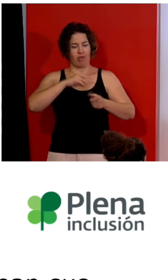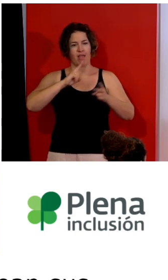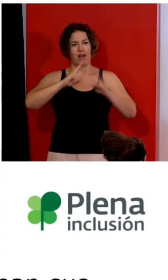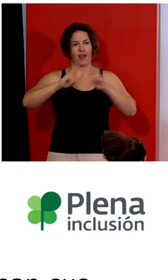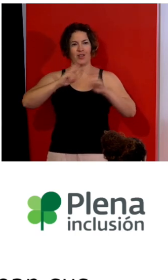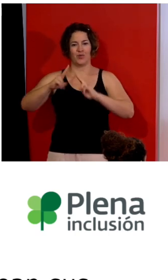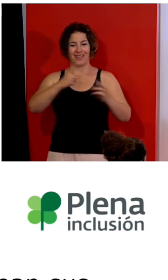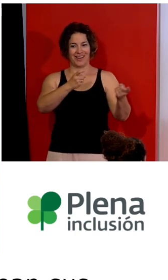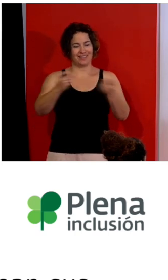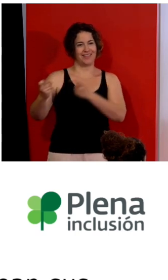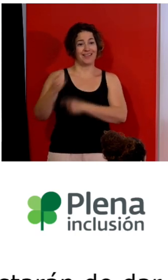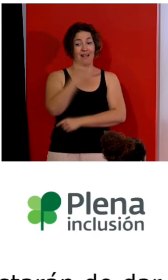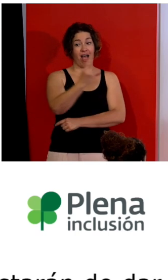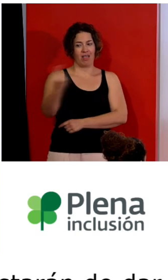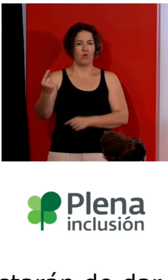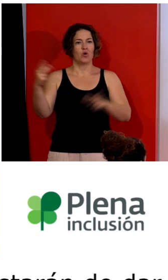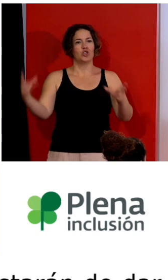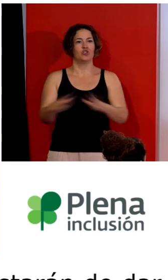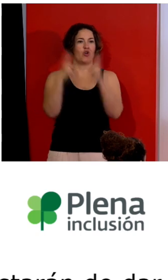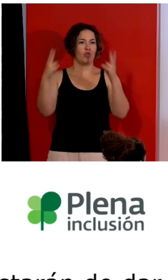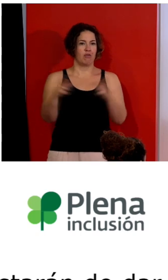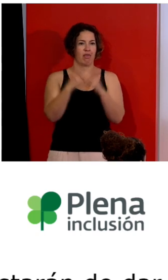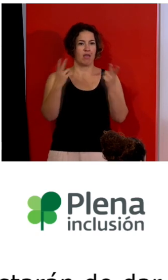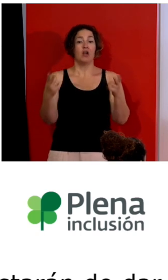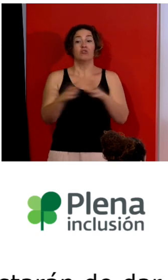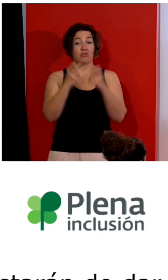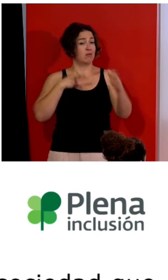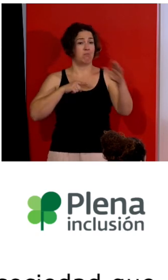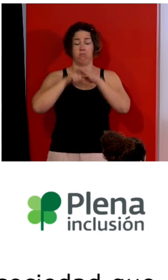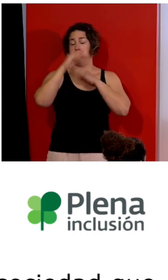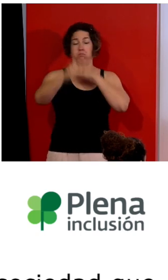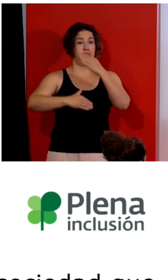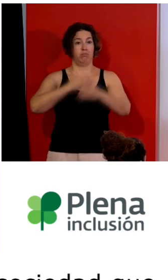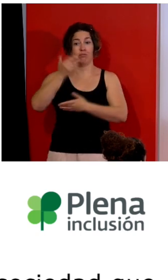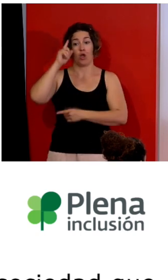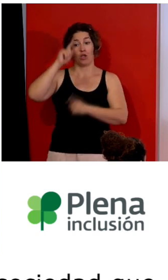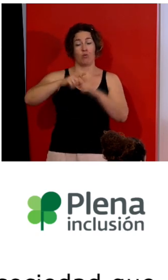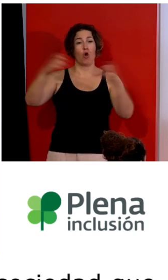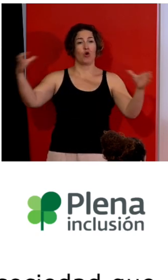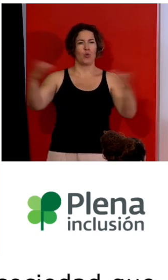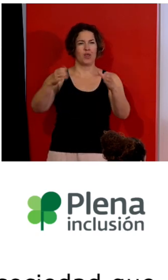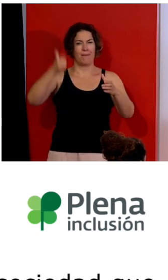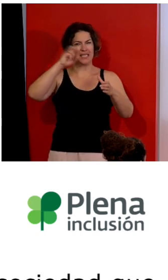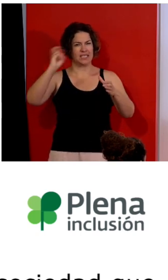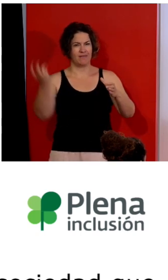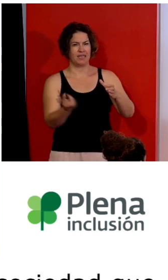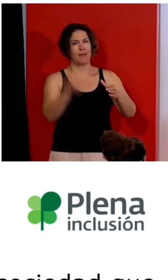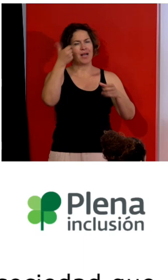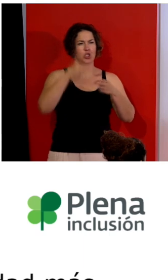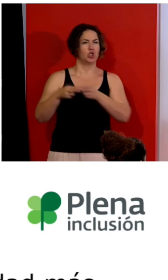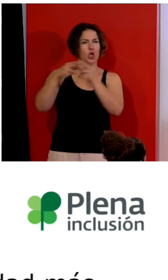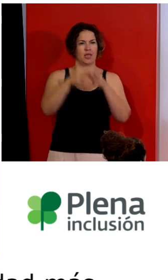las necesidades de una sociedad que avanza imparable hacia una comunidad más diversa, más